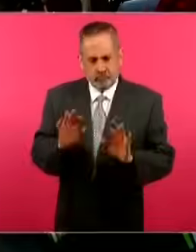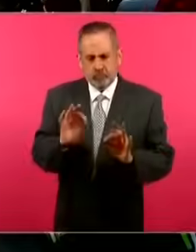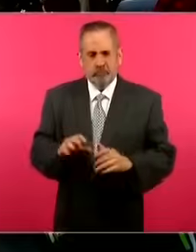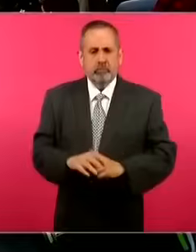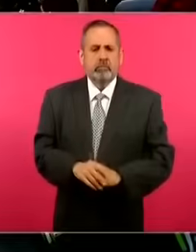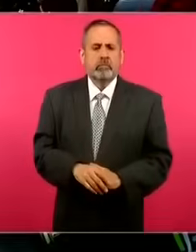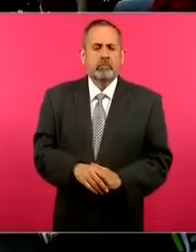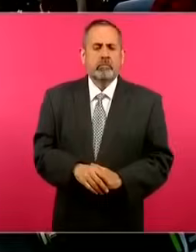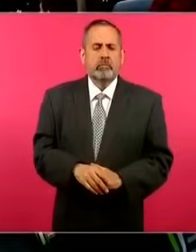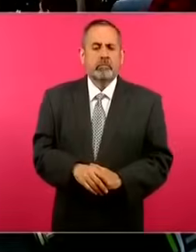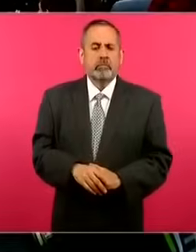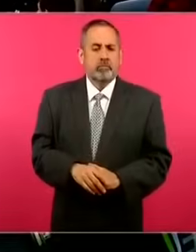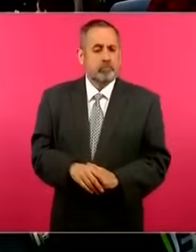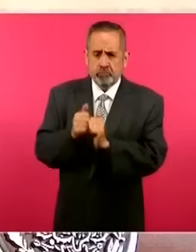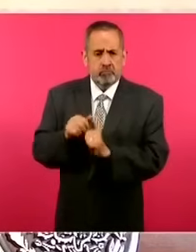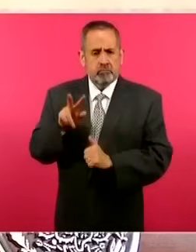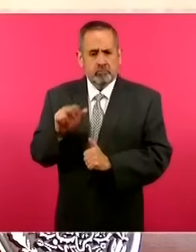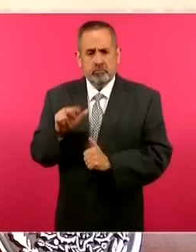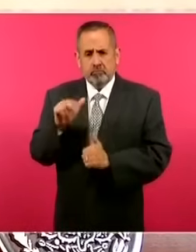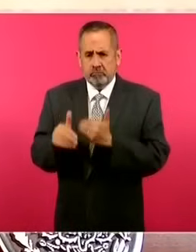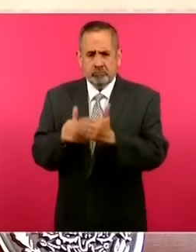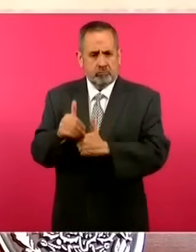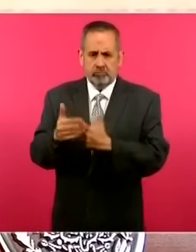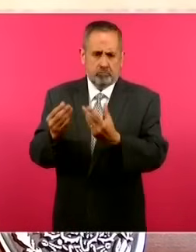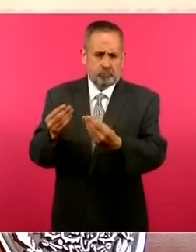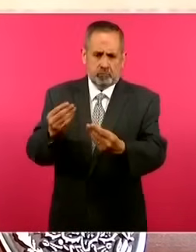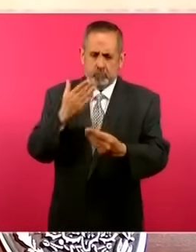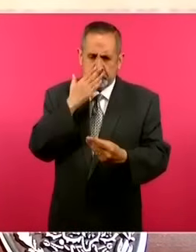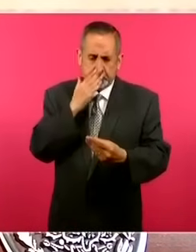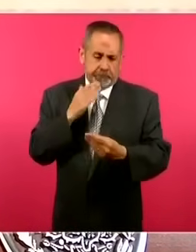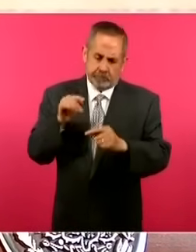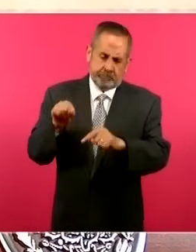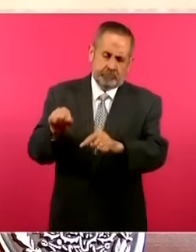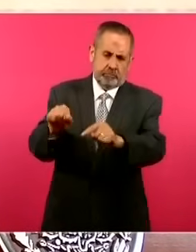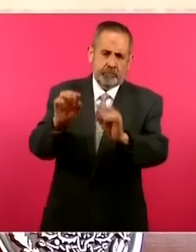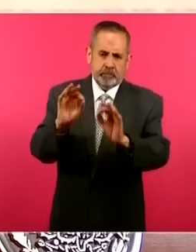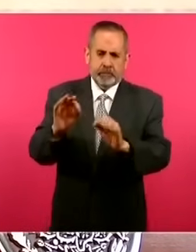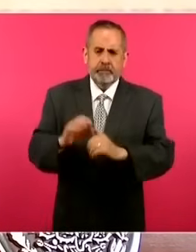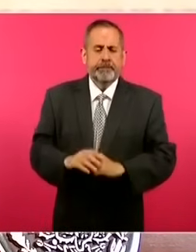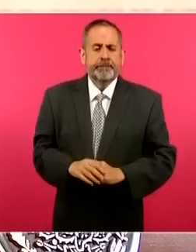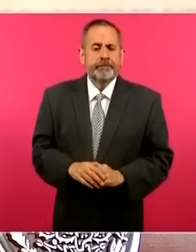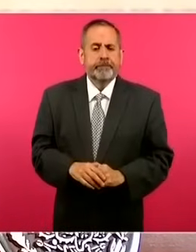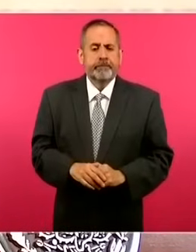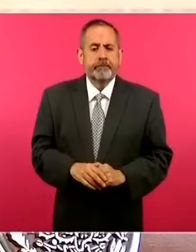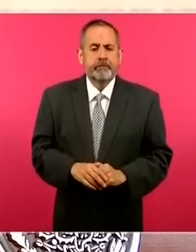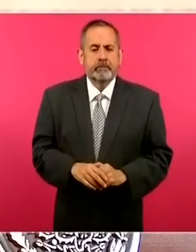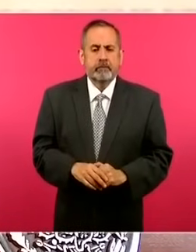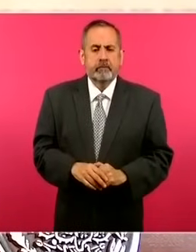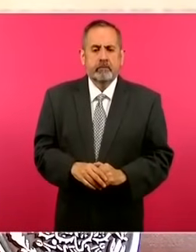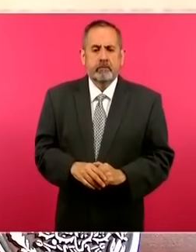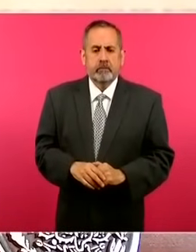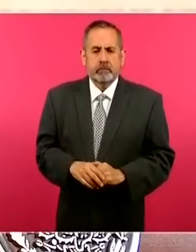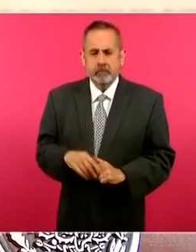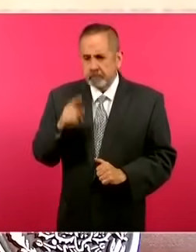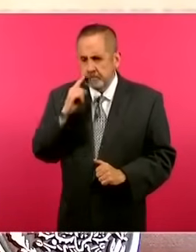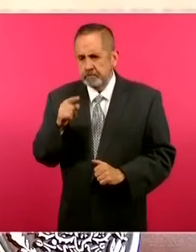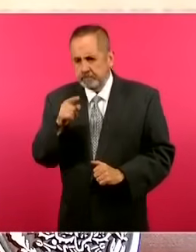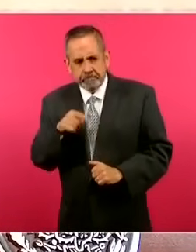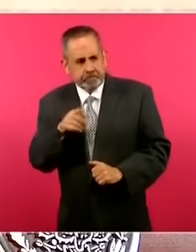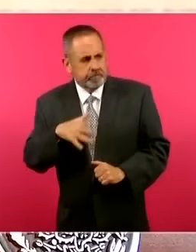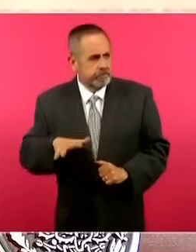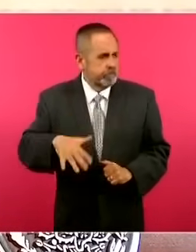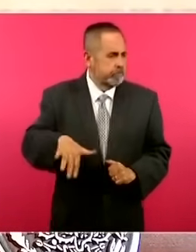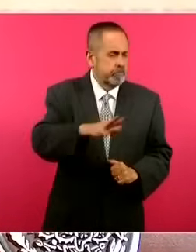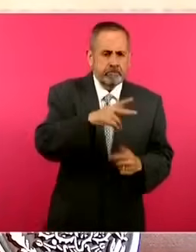desaparecidos se Está avanzando mucho en la búsqueda